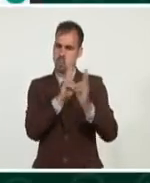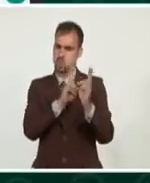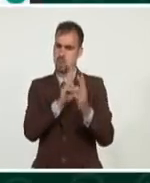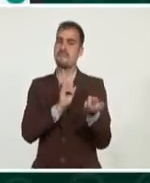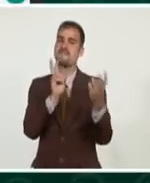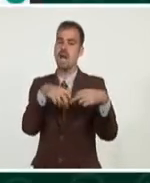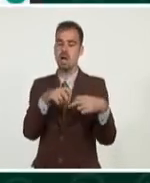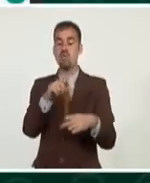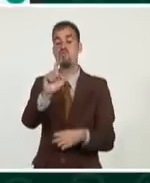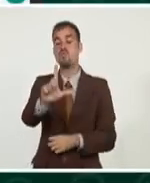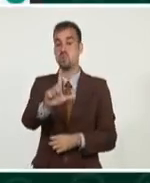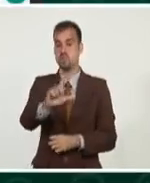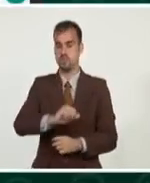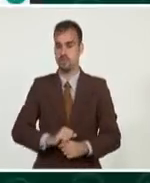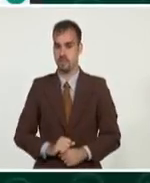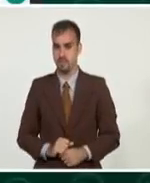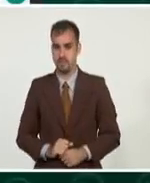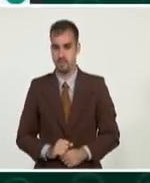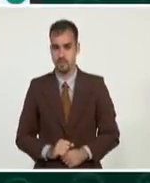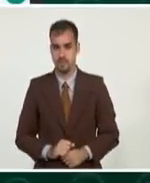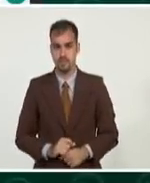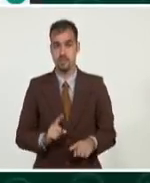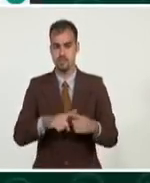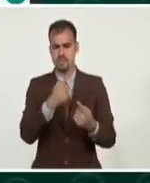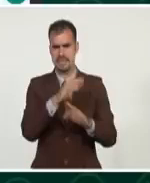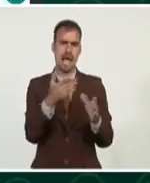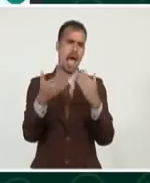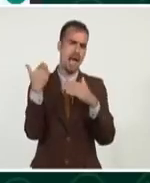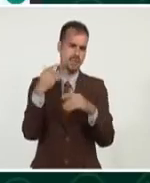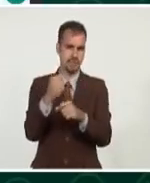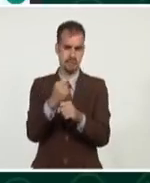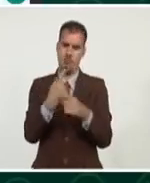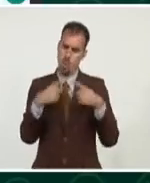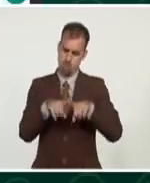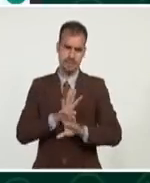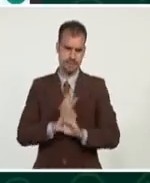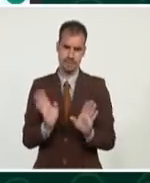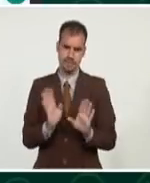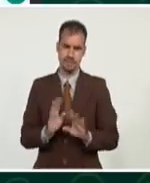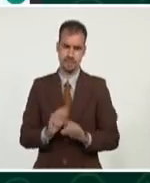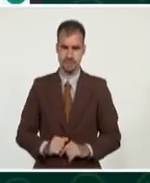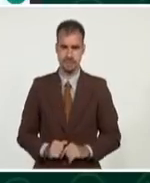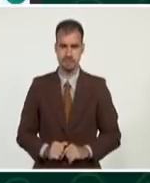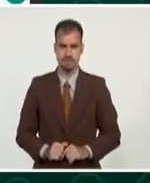el lunes porque él ha trabajado antes con nosotros. O sea,